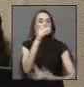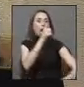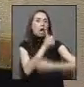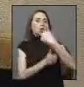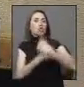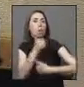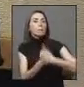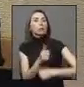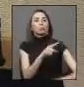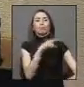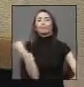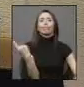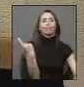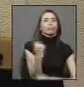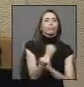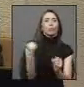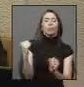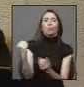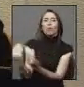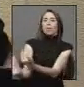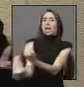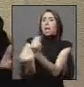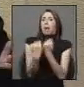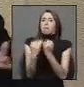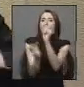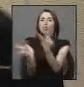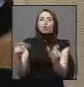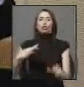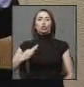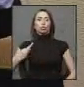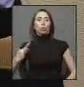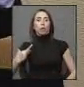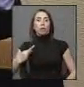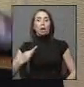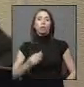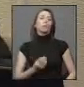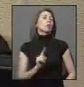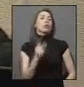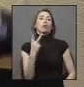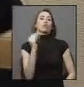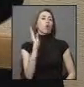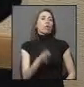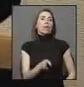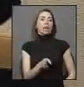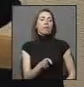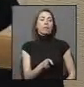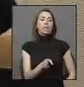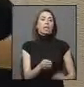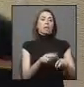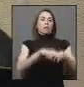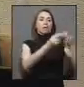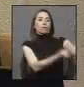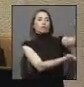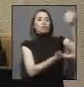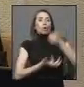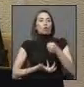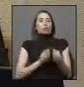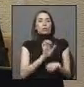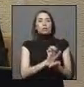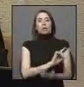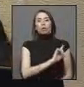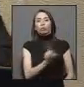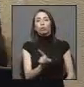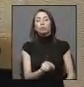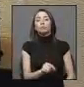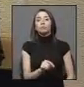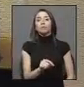no consigue adhesión suficiente, no debiera tener respaldo financiero del Estado.